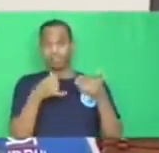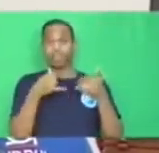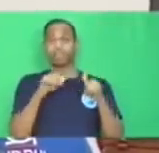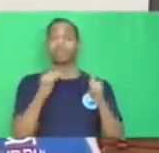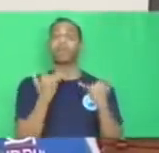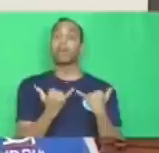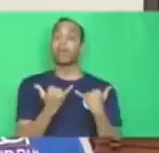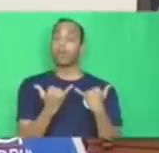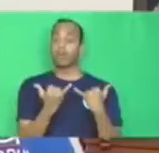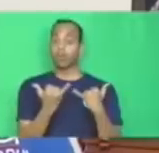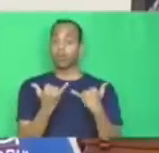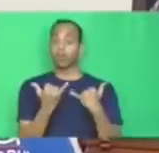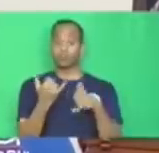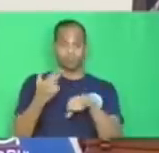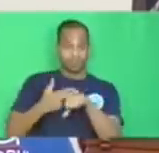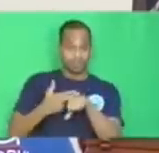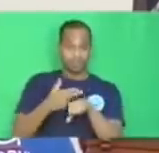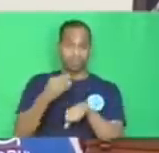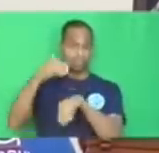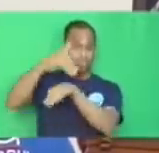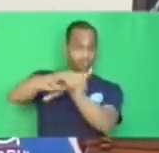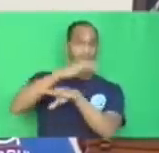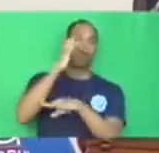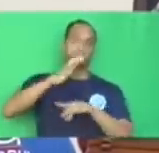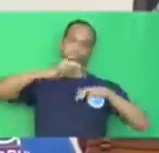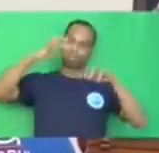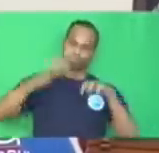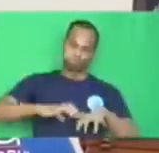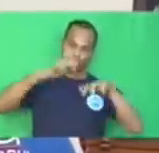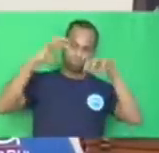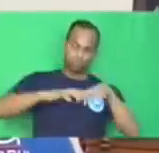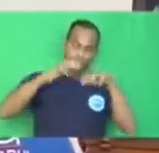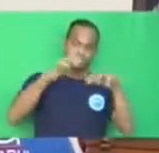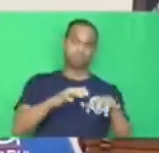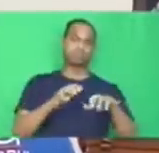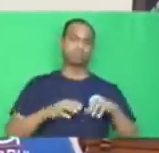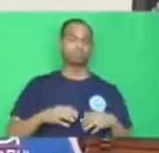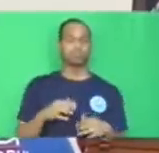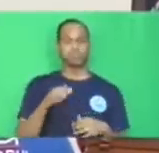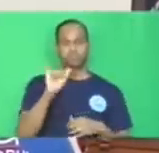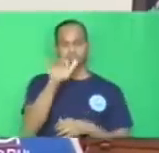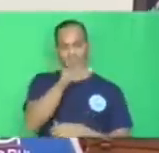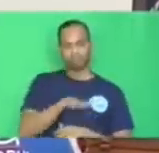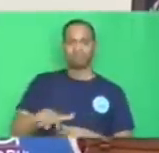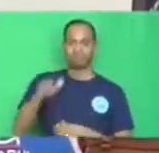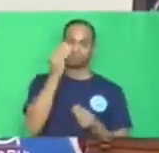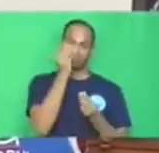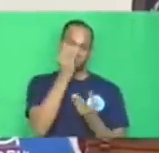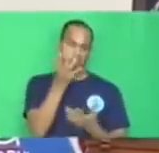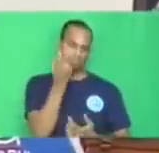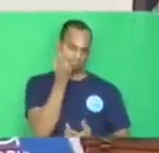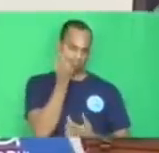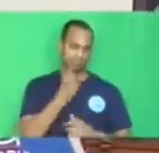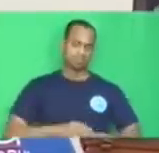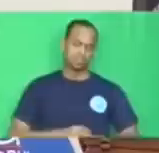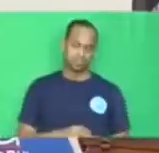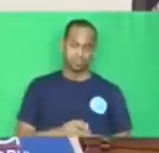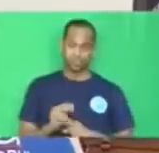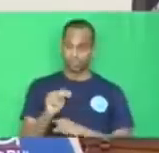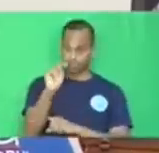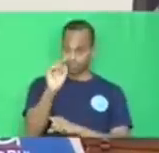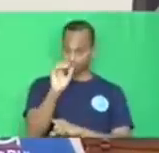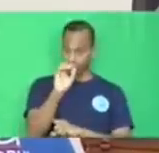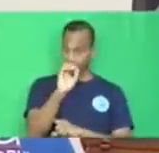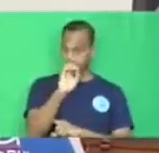hoy vamos a tener lluvias importantes en esas regiones que le he manifestado, el